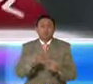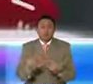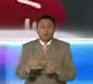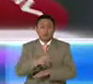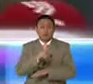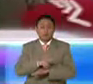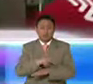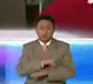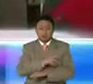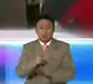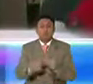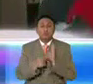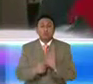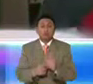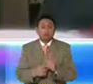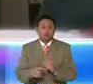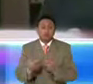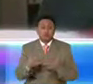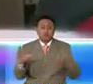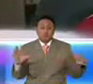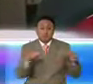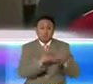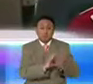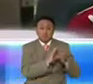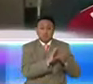hasta este momento de que haya alguna relación